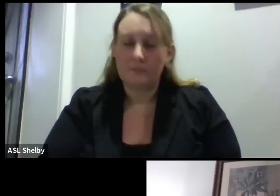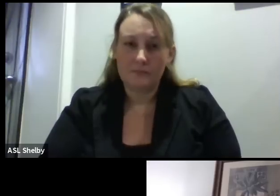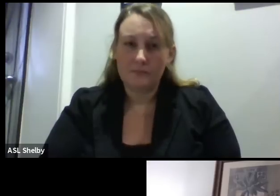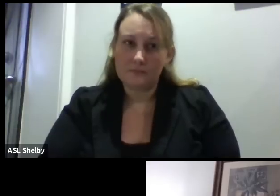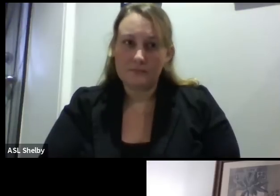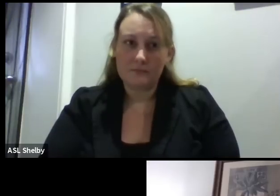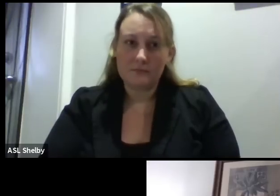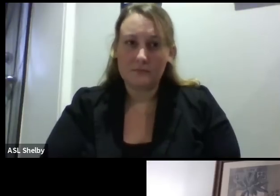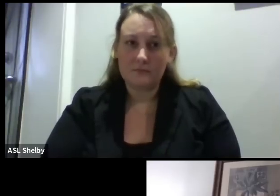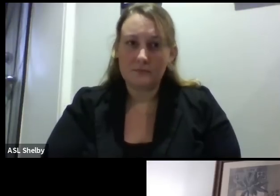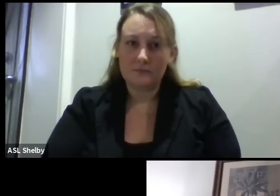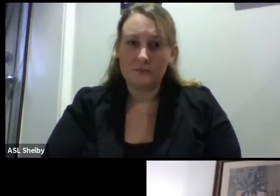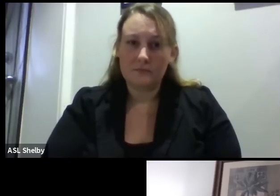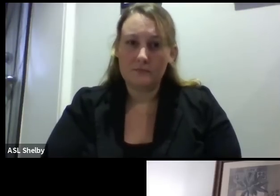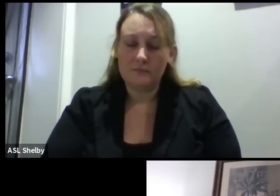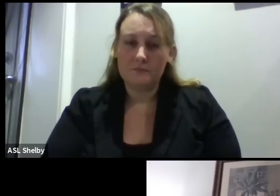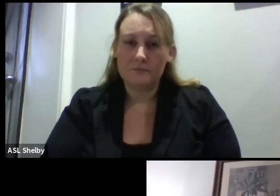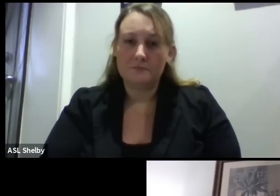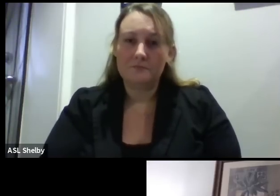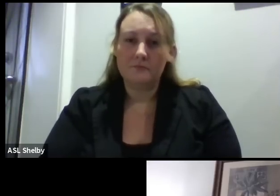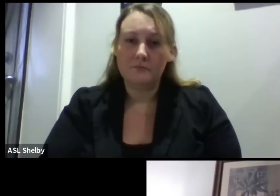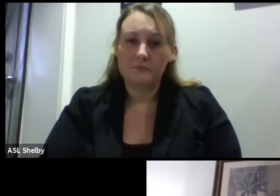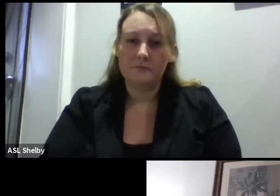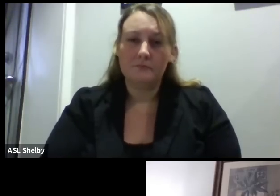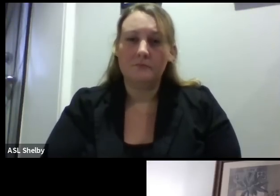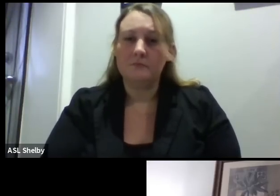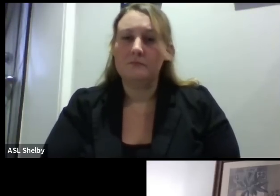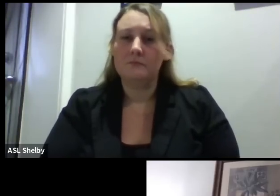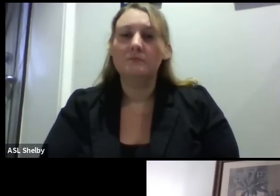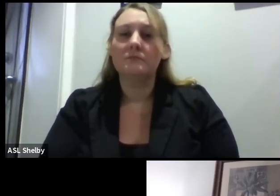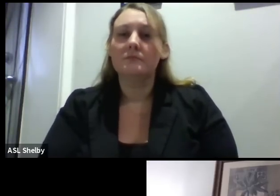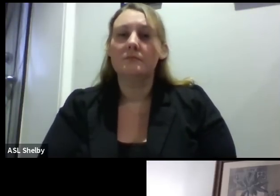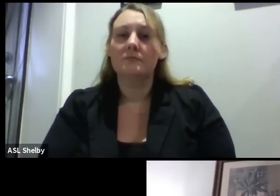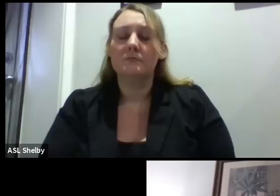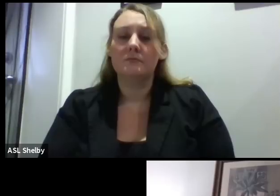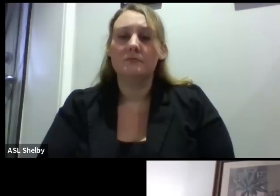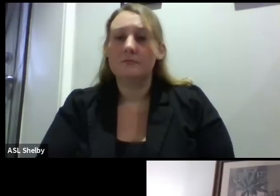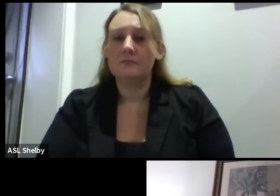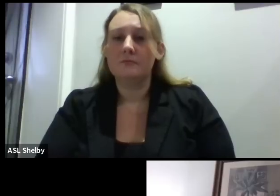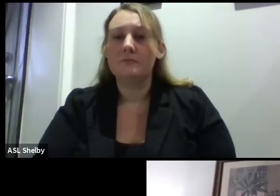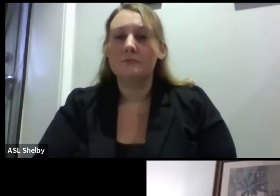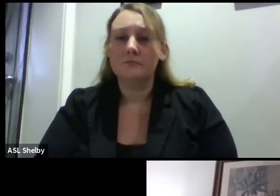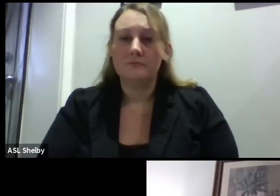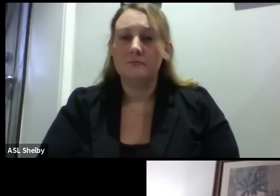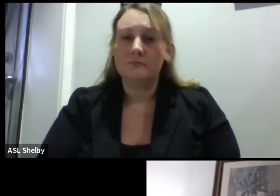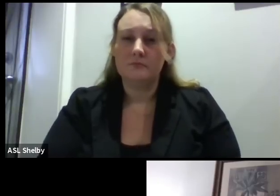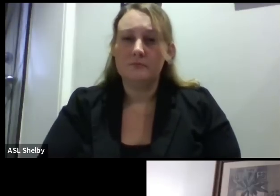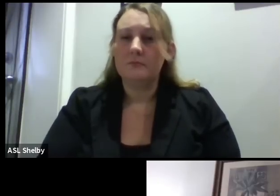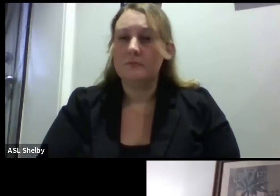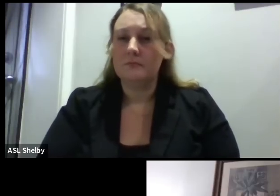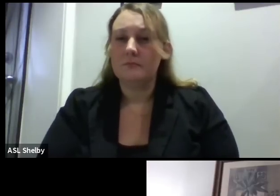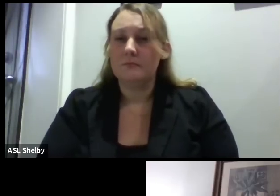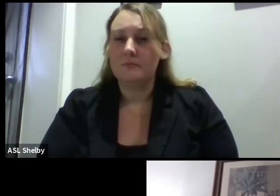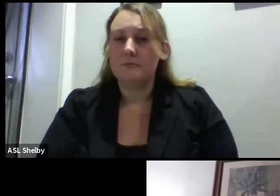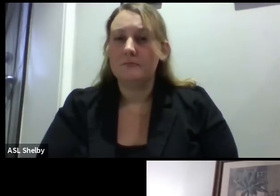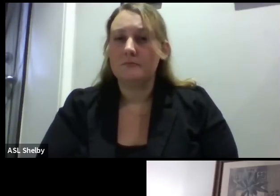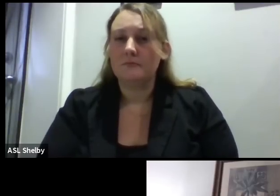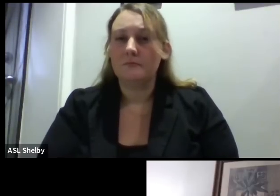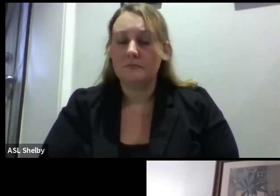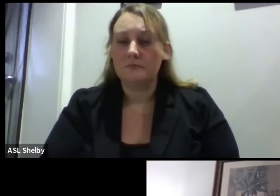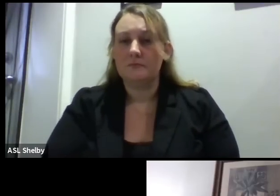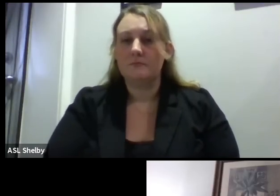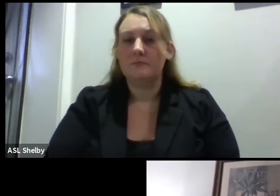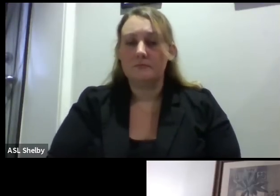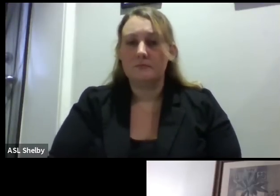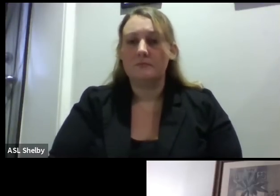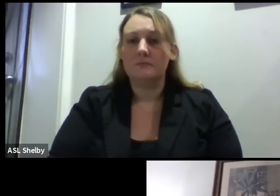es la oportunidad de despenalizar el sexo servicio, de estigmatizar y descarcelar el mismo, ya